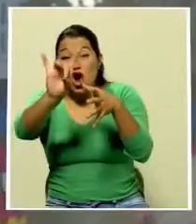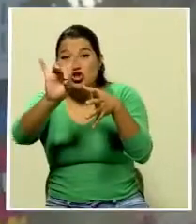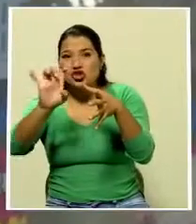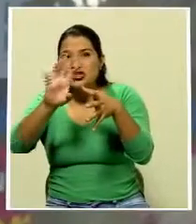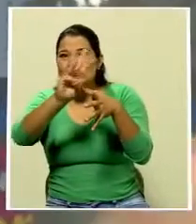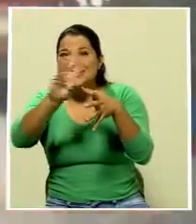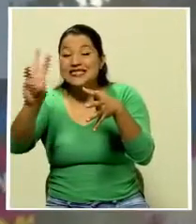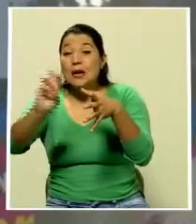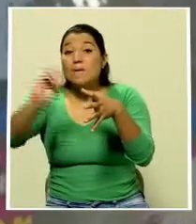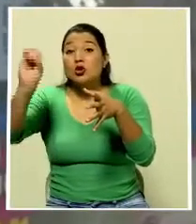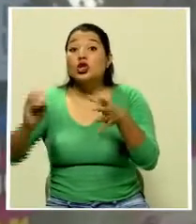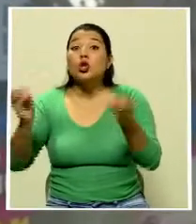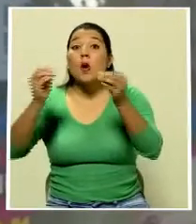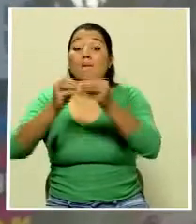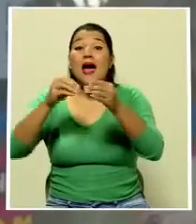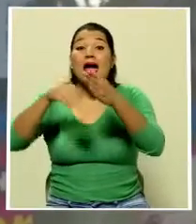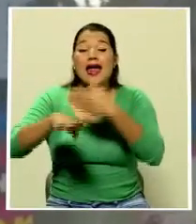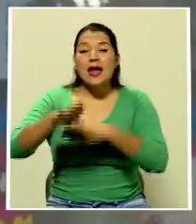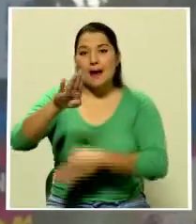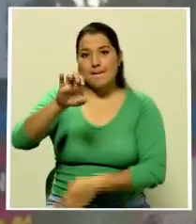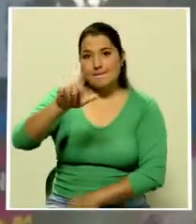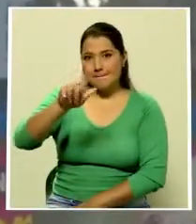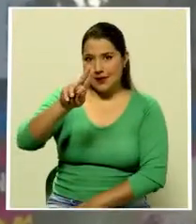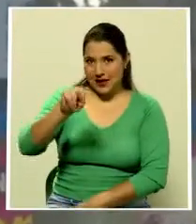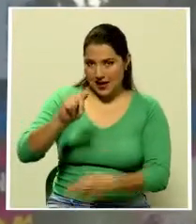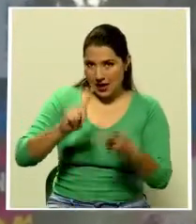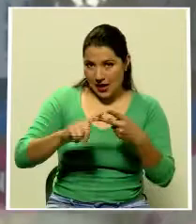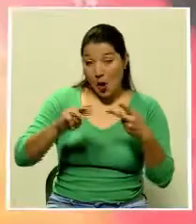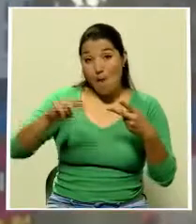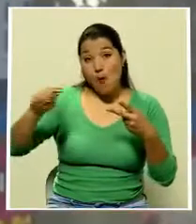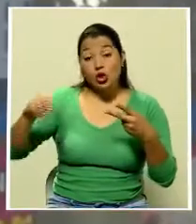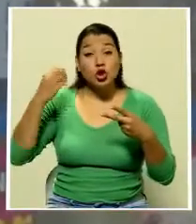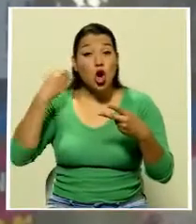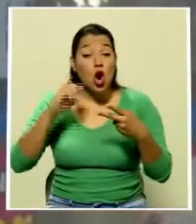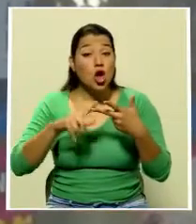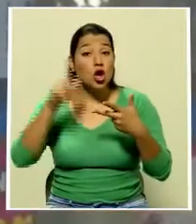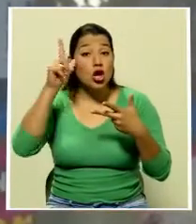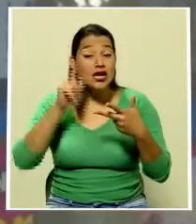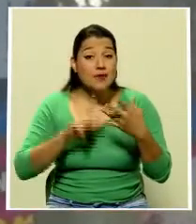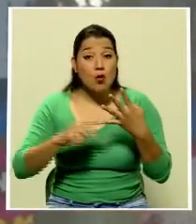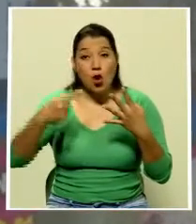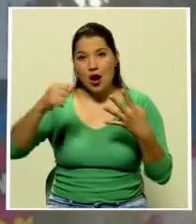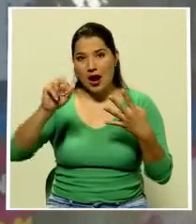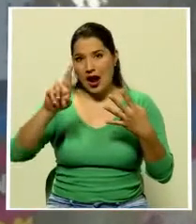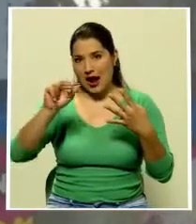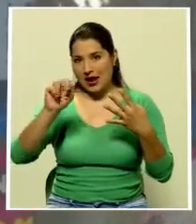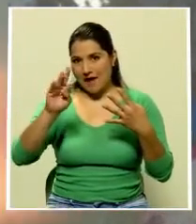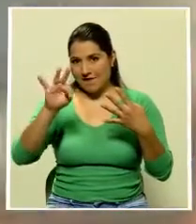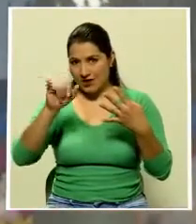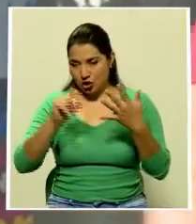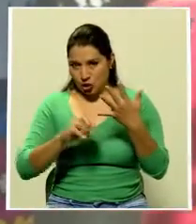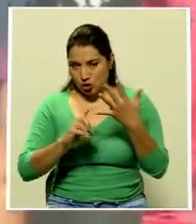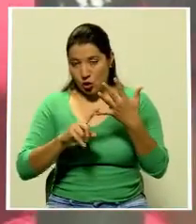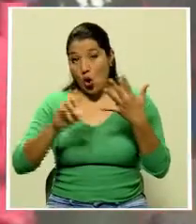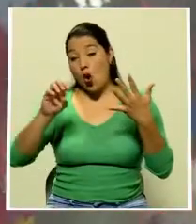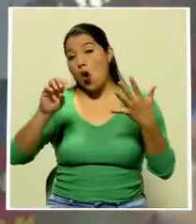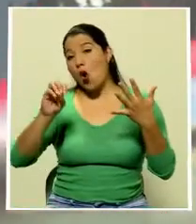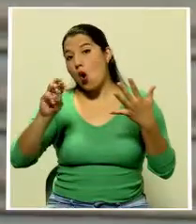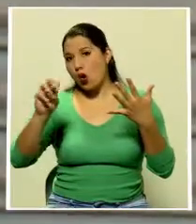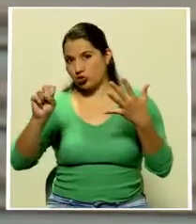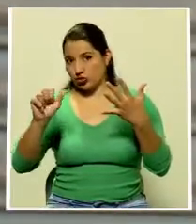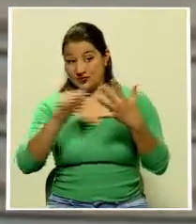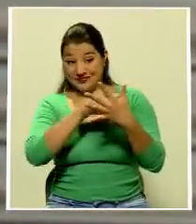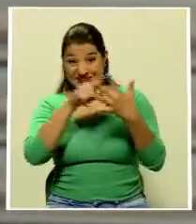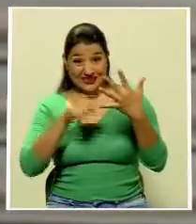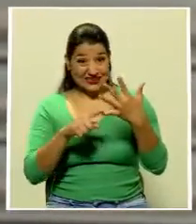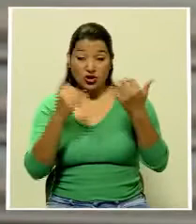866% más en los cantones de Belén, Montes de Oro, Limón, Garavito y Osa, por lo que estos 5 cantones cambiaron su